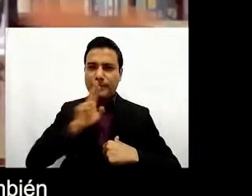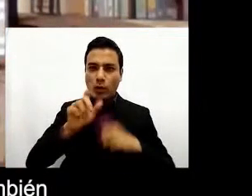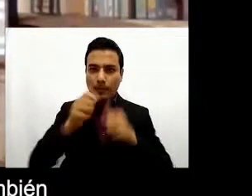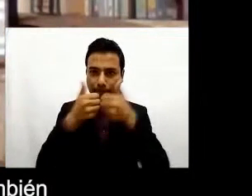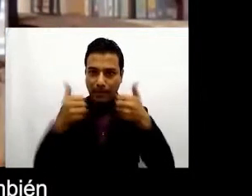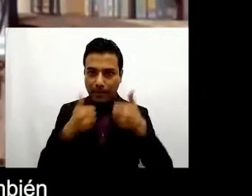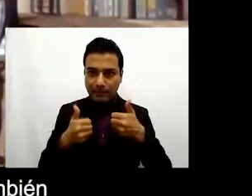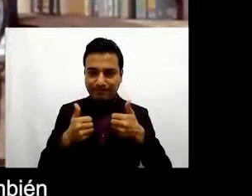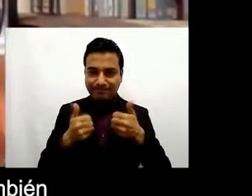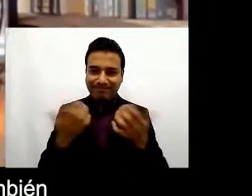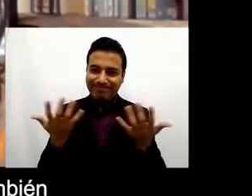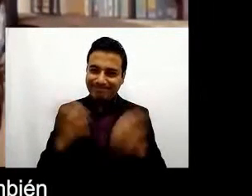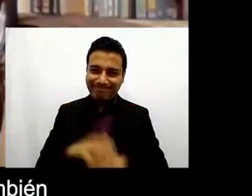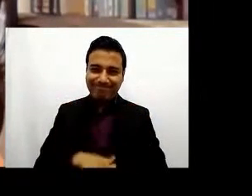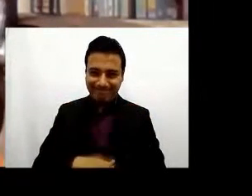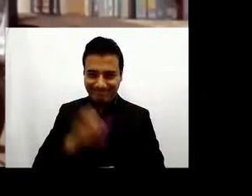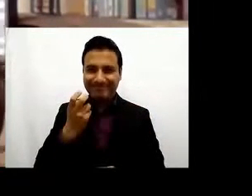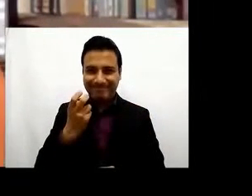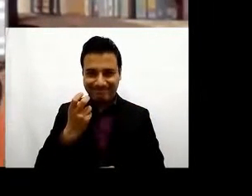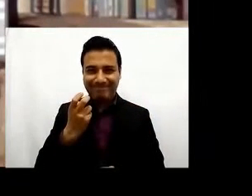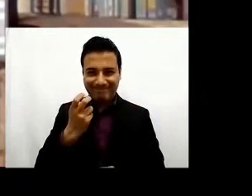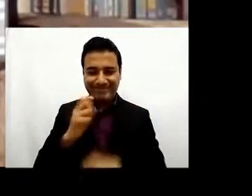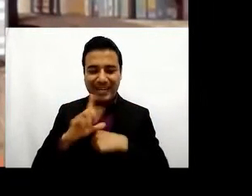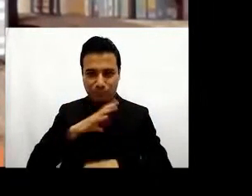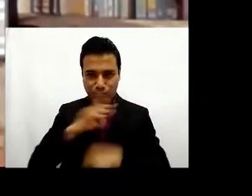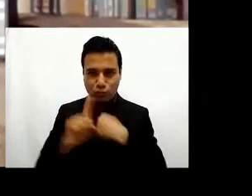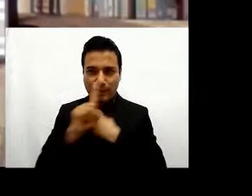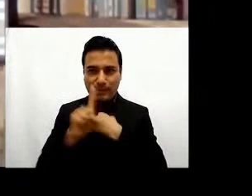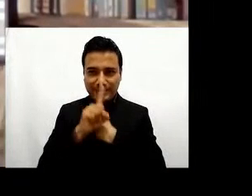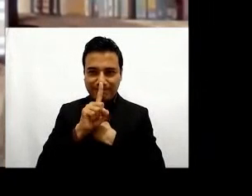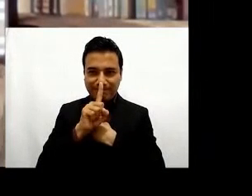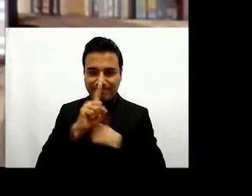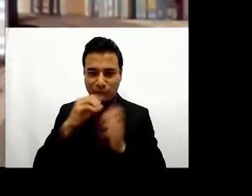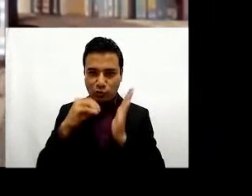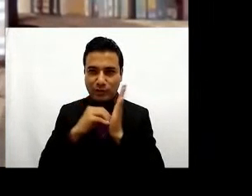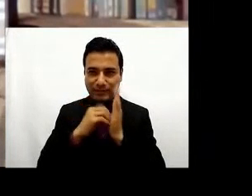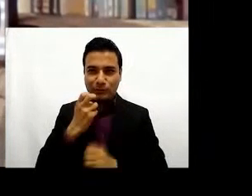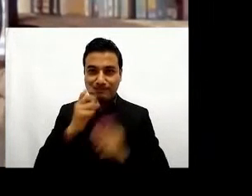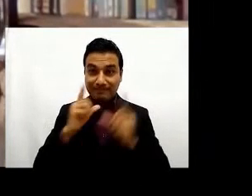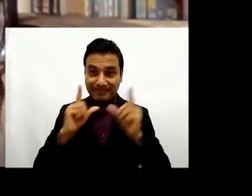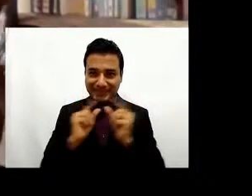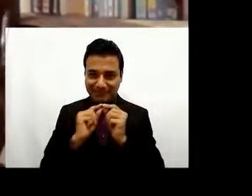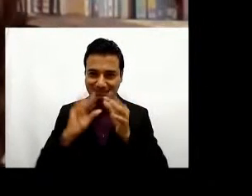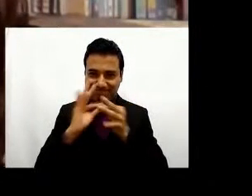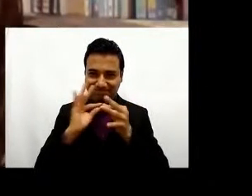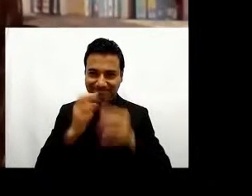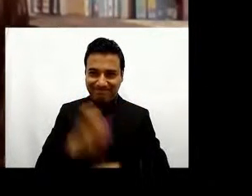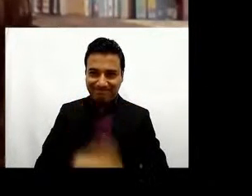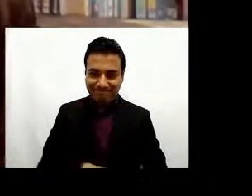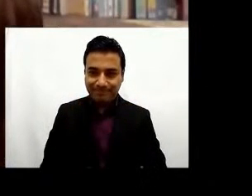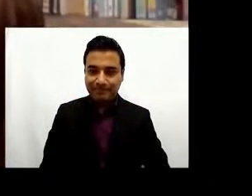tenemos algunas brechas. Y bueno, yo con eso concluyo esta primera parte de la participación.